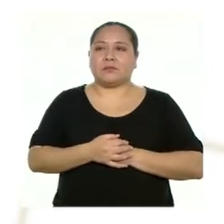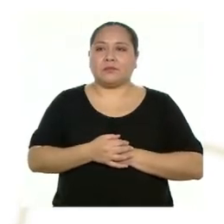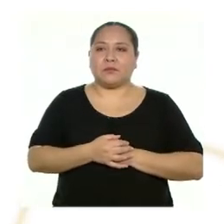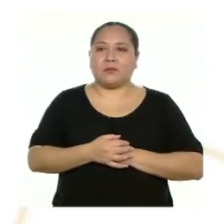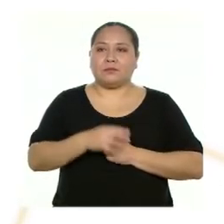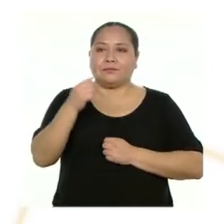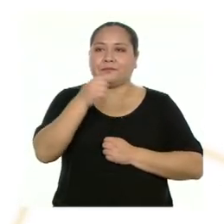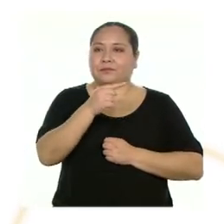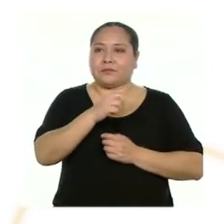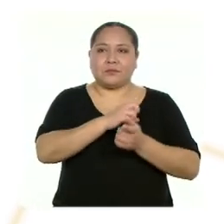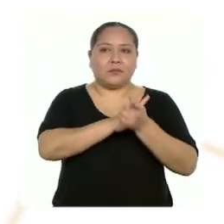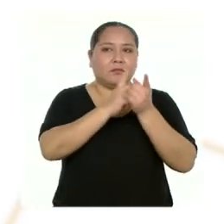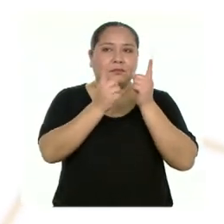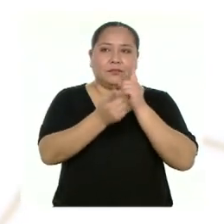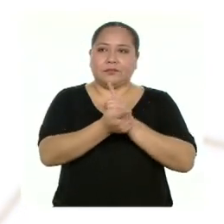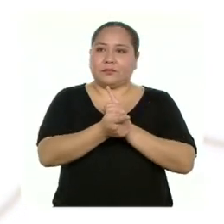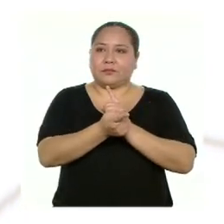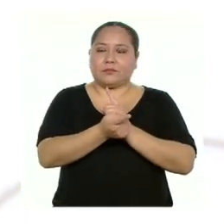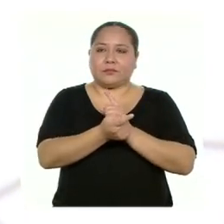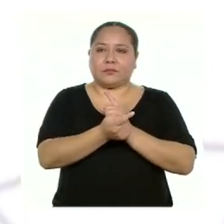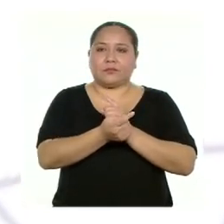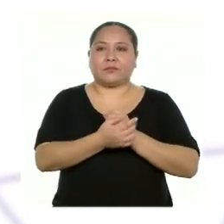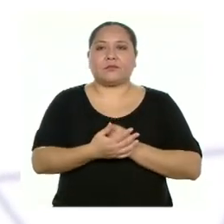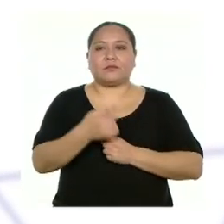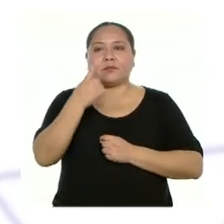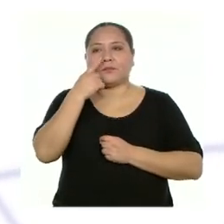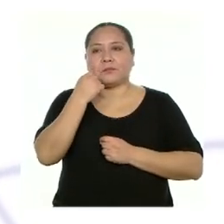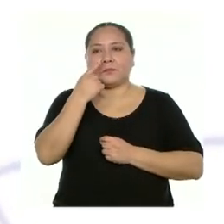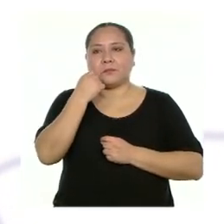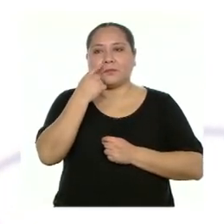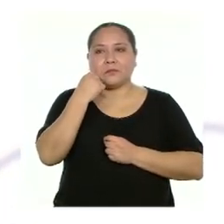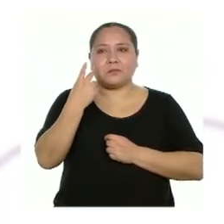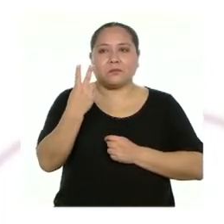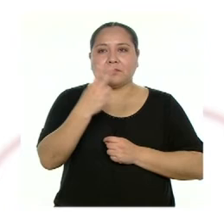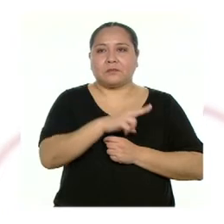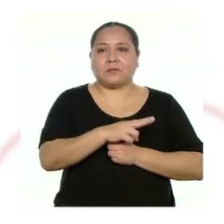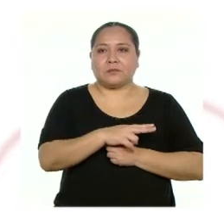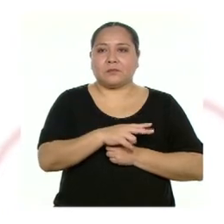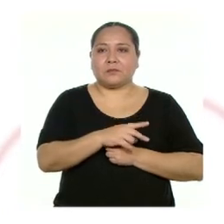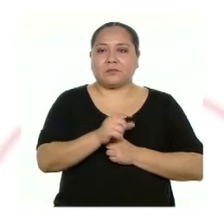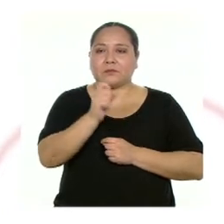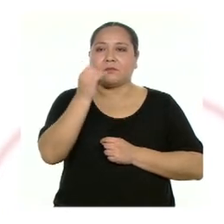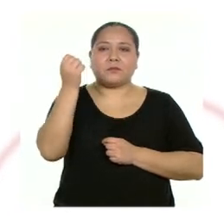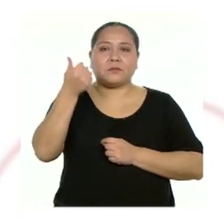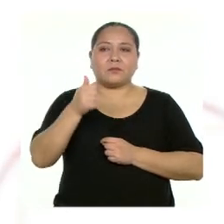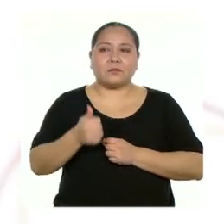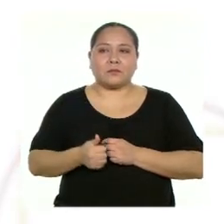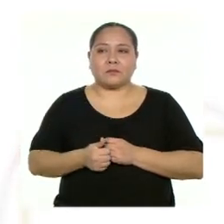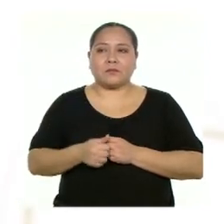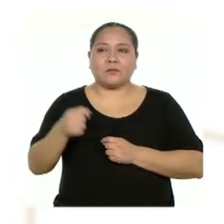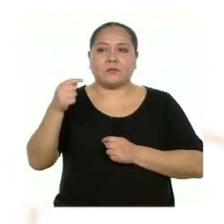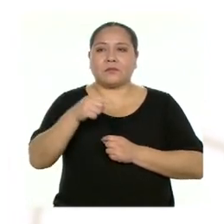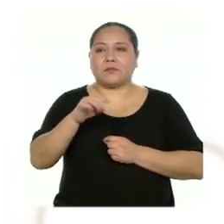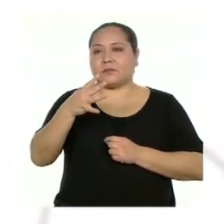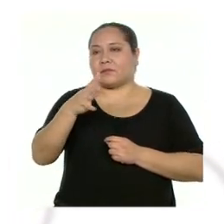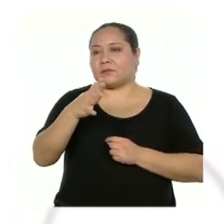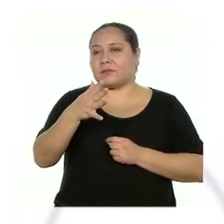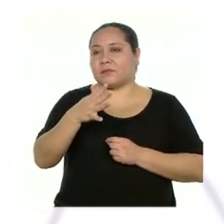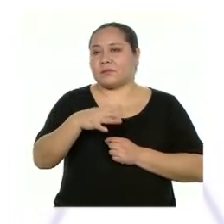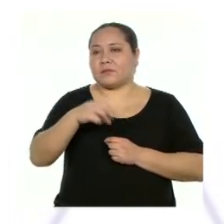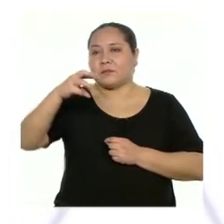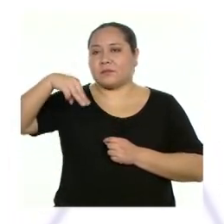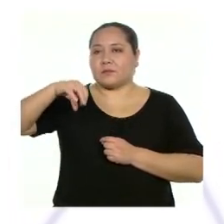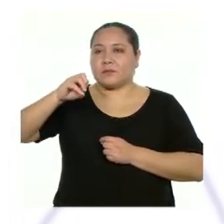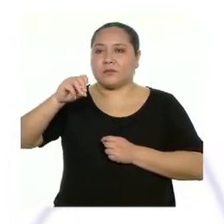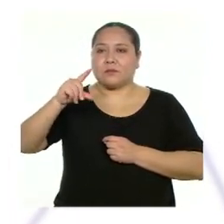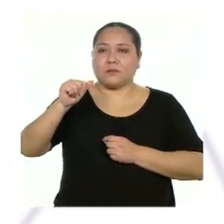Ahí ya cambian los valores de las frecuencias. Para el género masculino se observa solo las barras azules y el valor aproximado de la moda